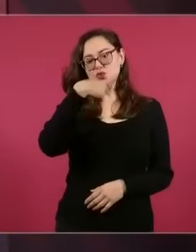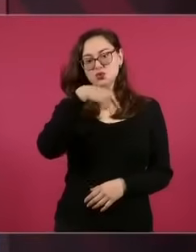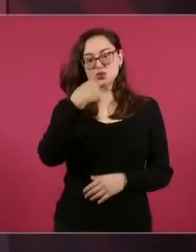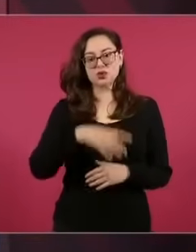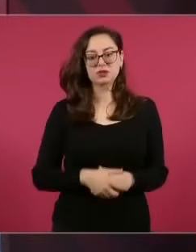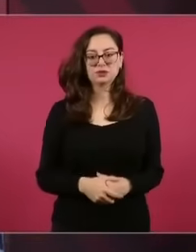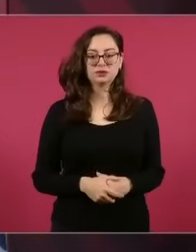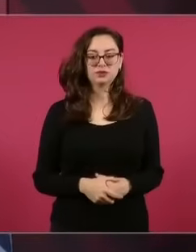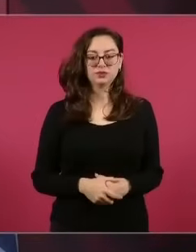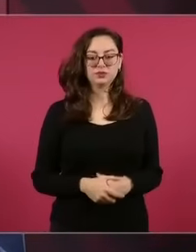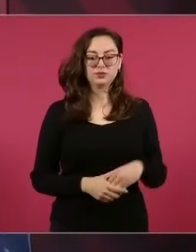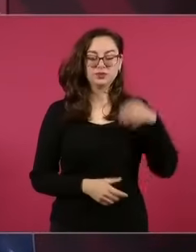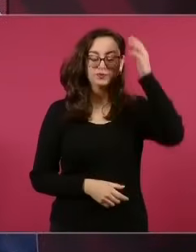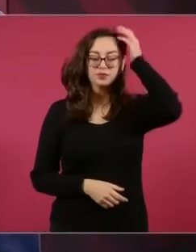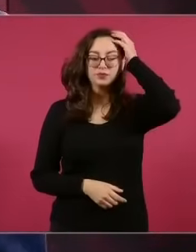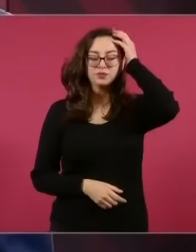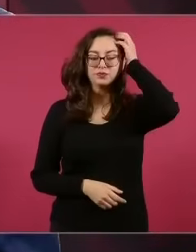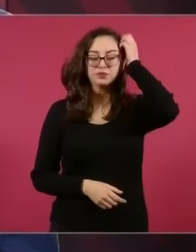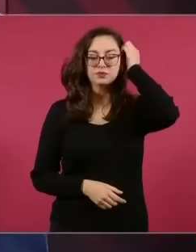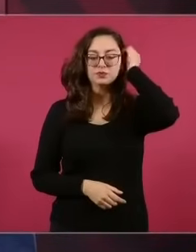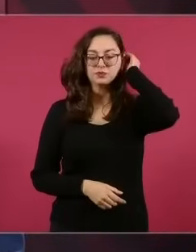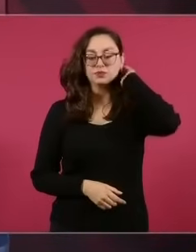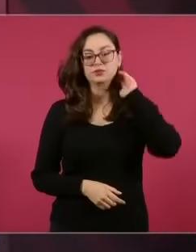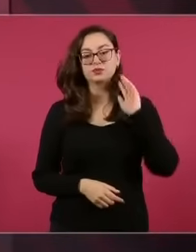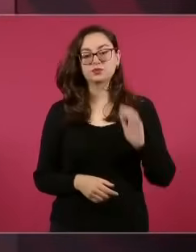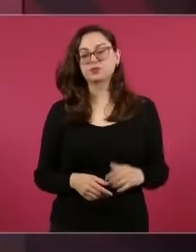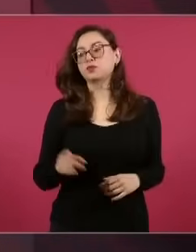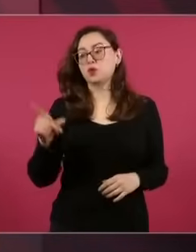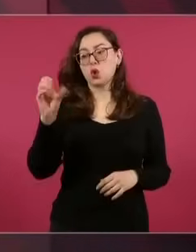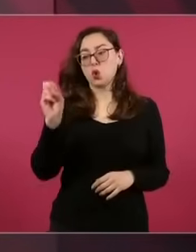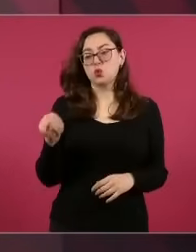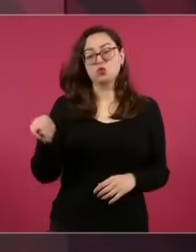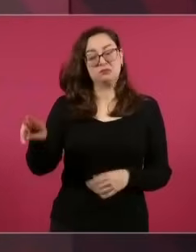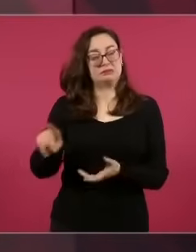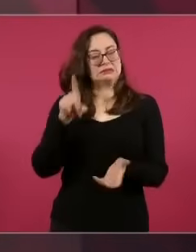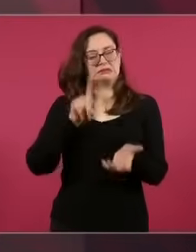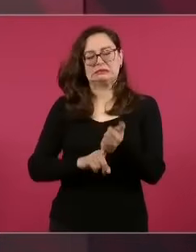Está la ONU en una profunda crisis.